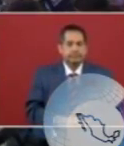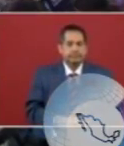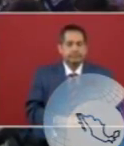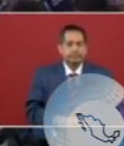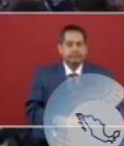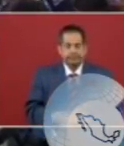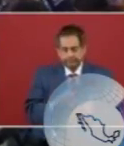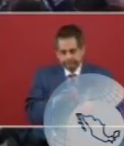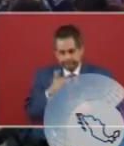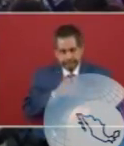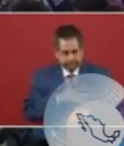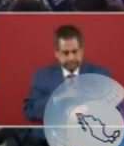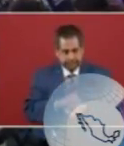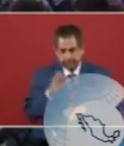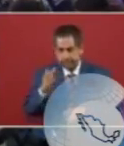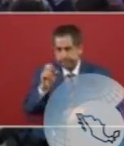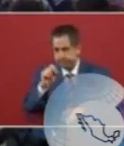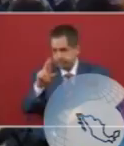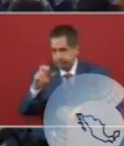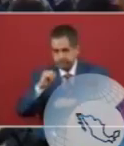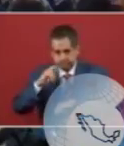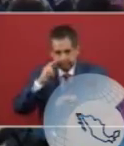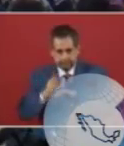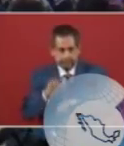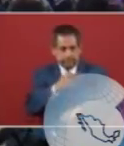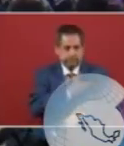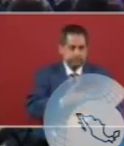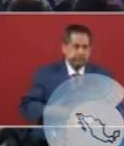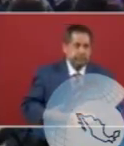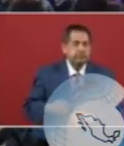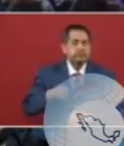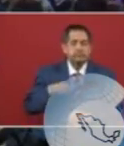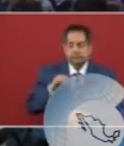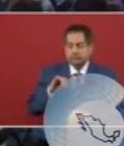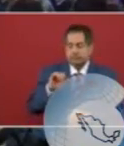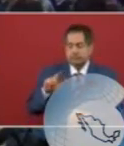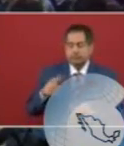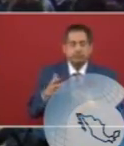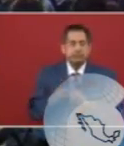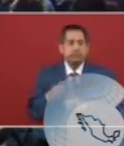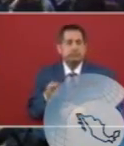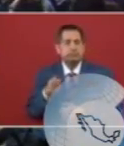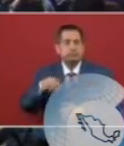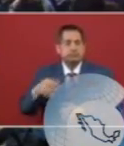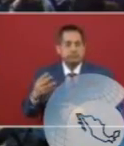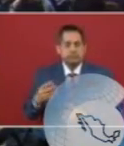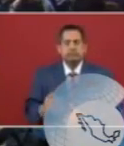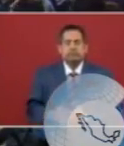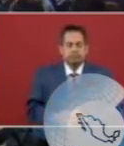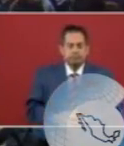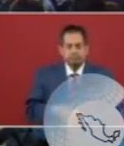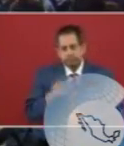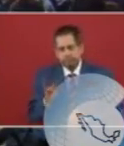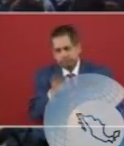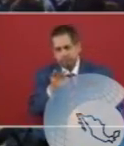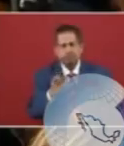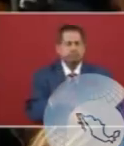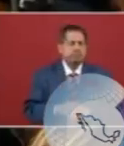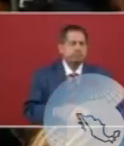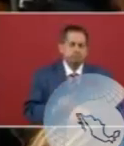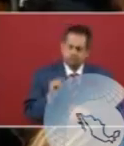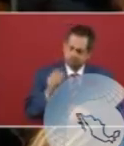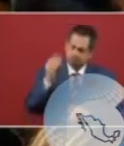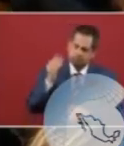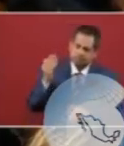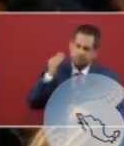muchas gracias buenos días en términos de acción miguel alza del sistema público de radiodifusión en canadá 14 preguntarle canciller hace unas